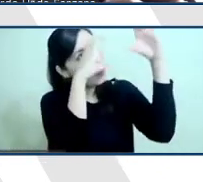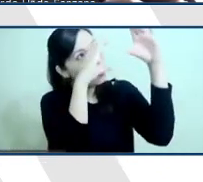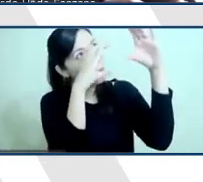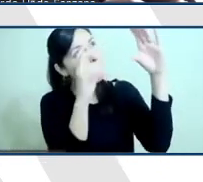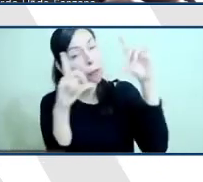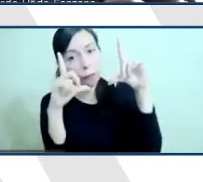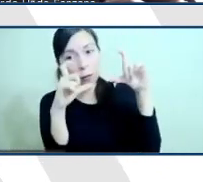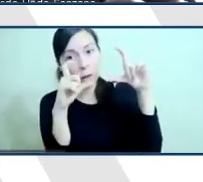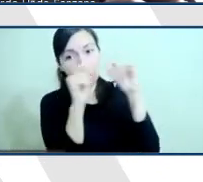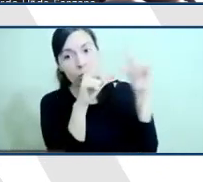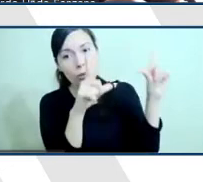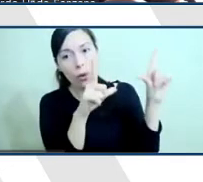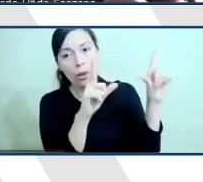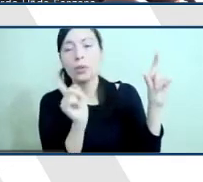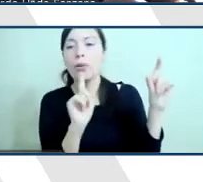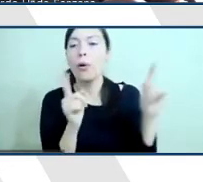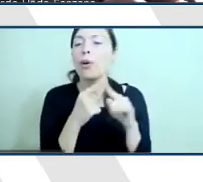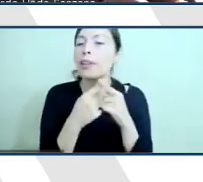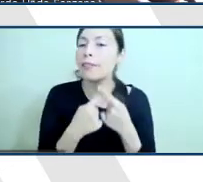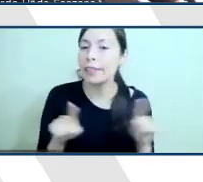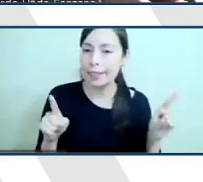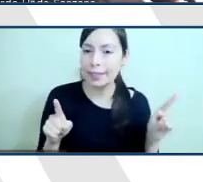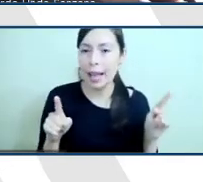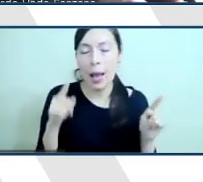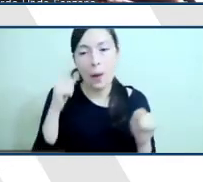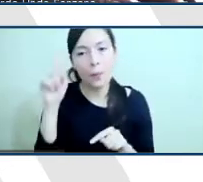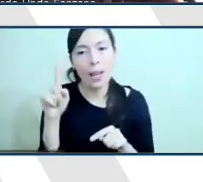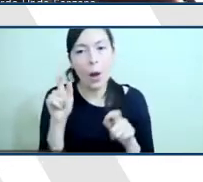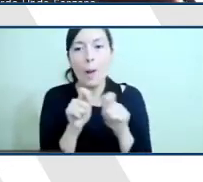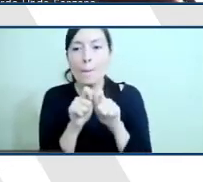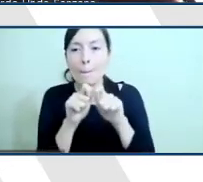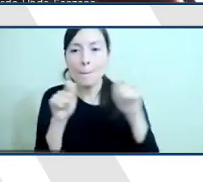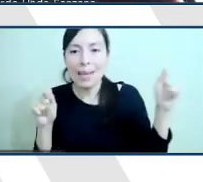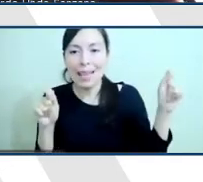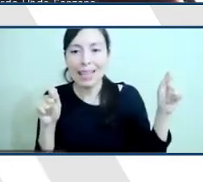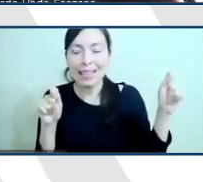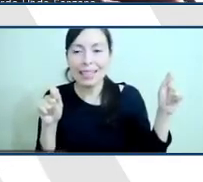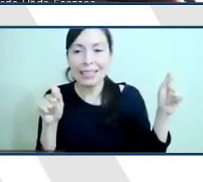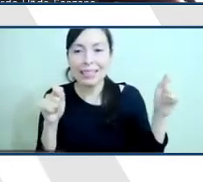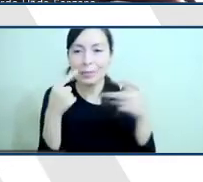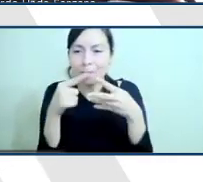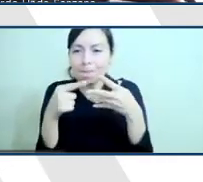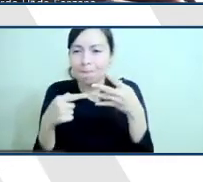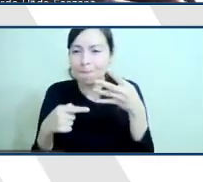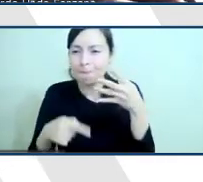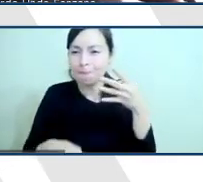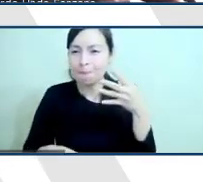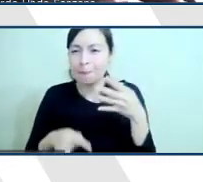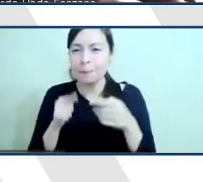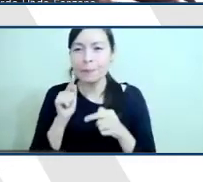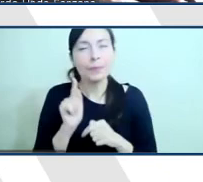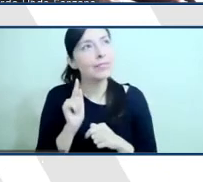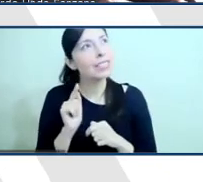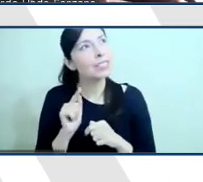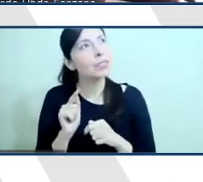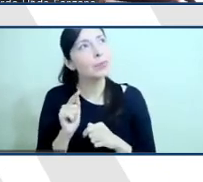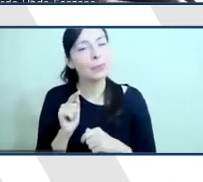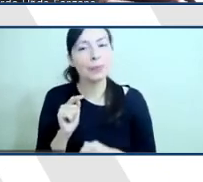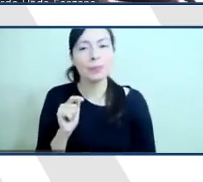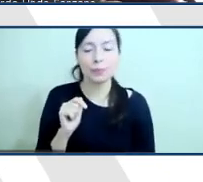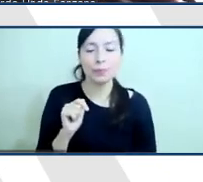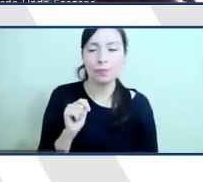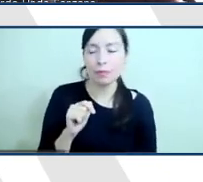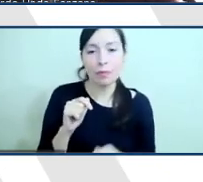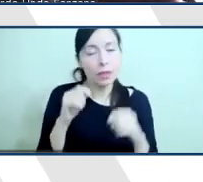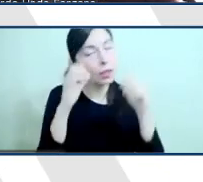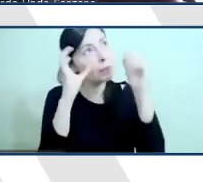pero están constantemente observando el Sol, midiendo una de sus propiedades. Así que son particularmente un